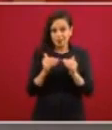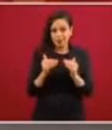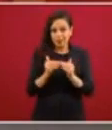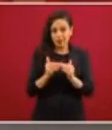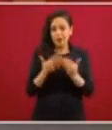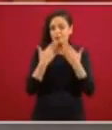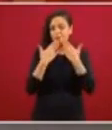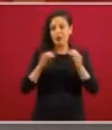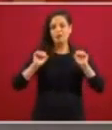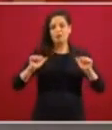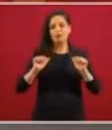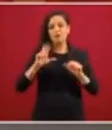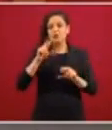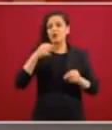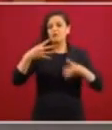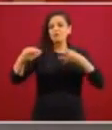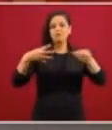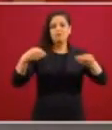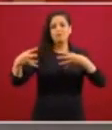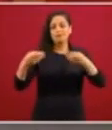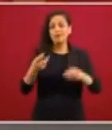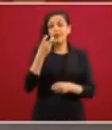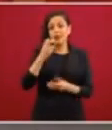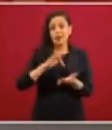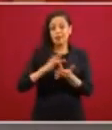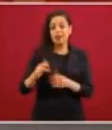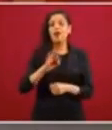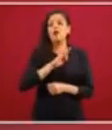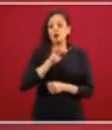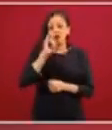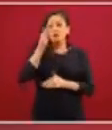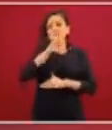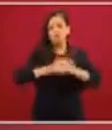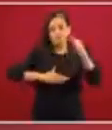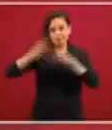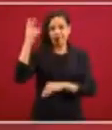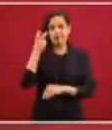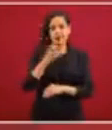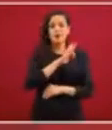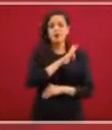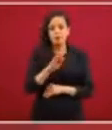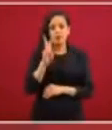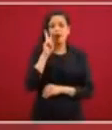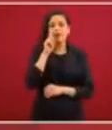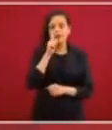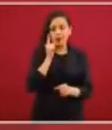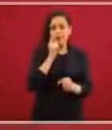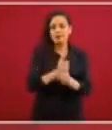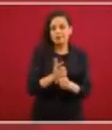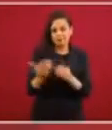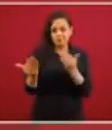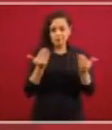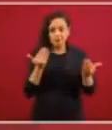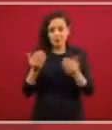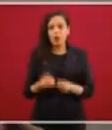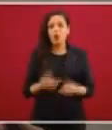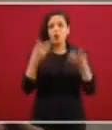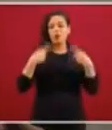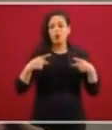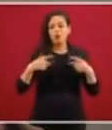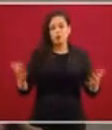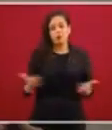así, lo vamos a lograr y vamos a estar viendo cuántas vidas vamos a ir salvando prácticamente cada día.